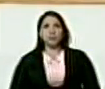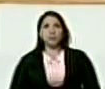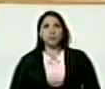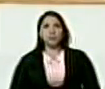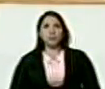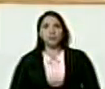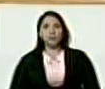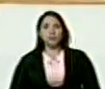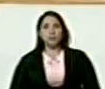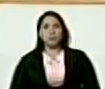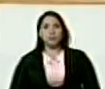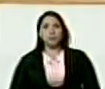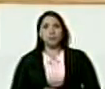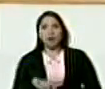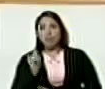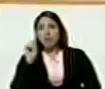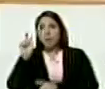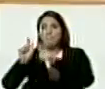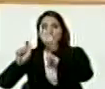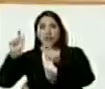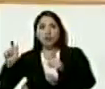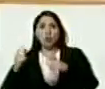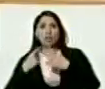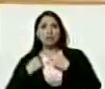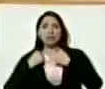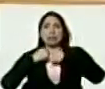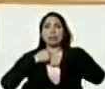había unos sacerdotes o iban a haber unos sacerdotes